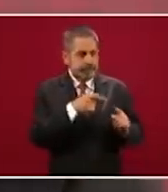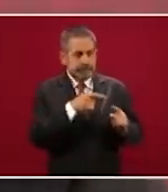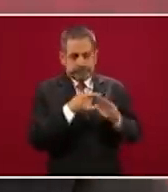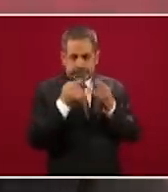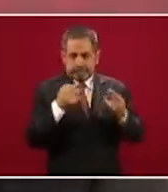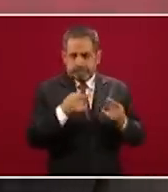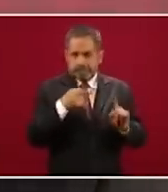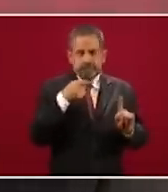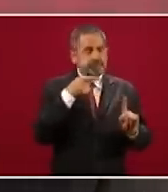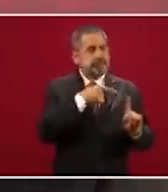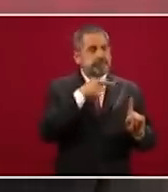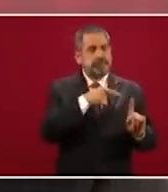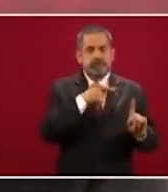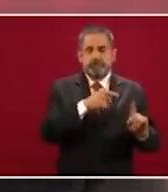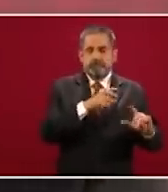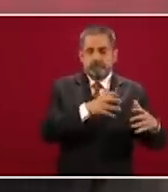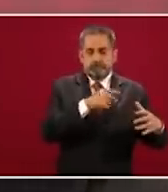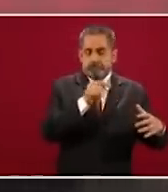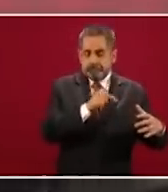de